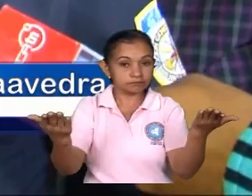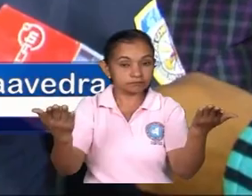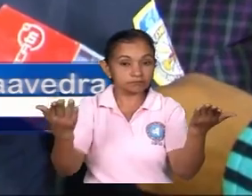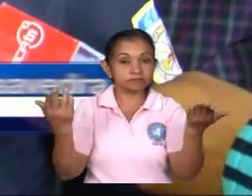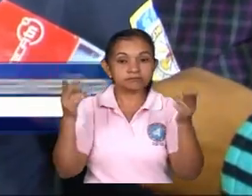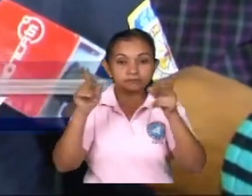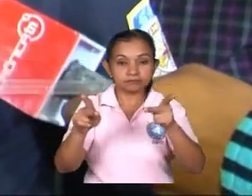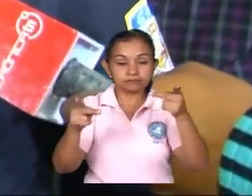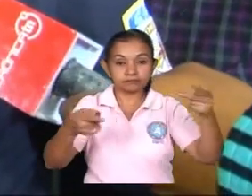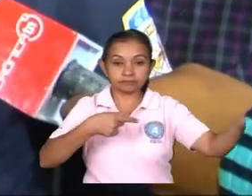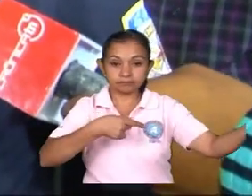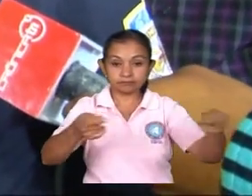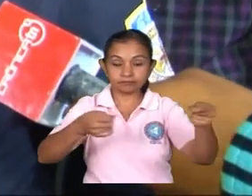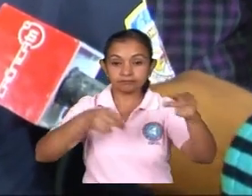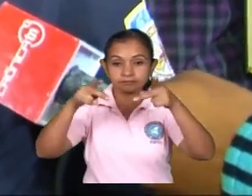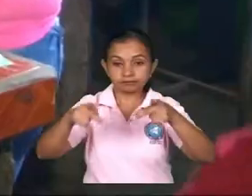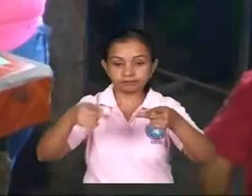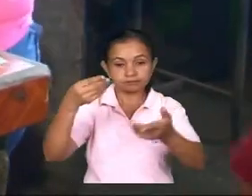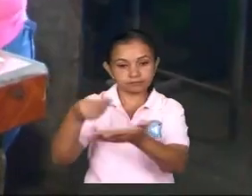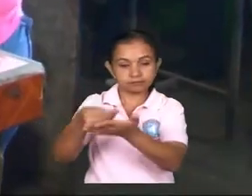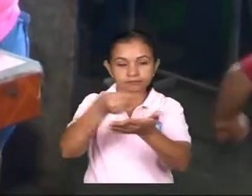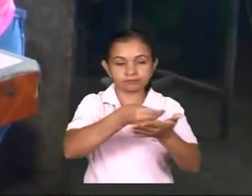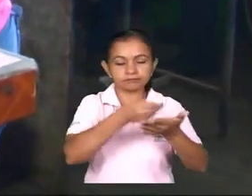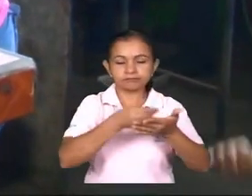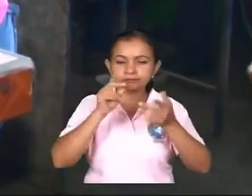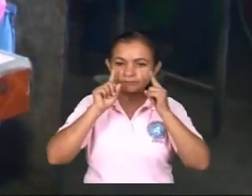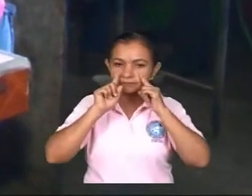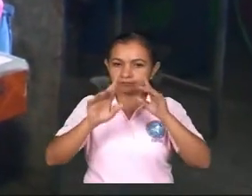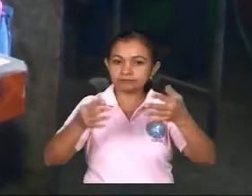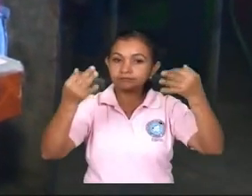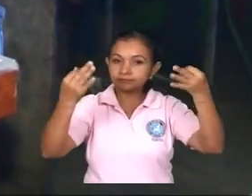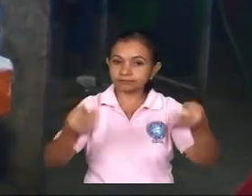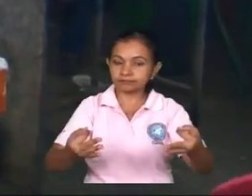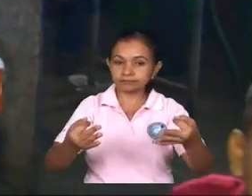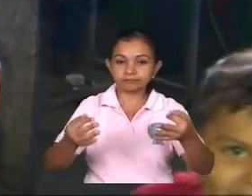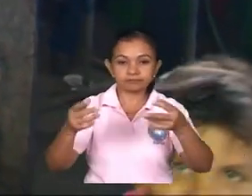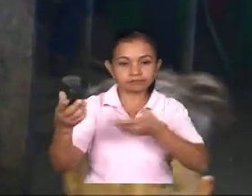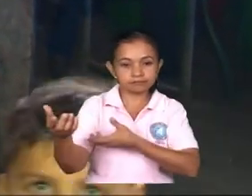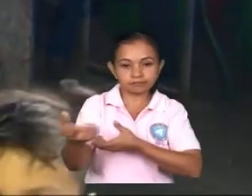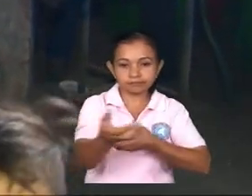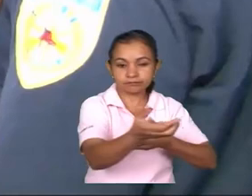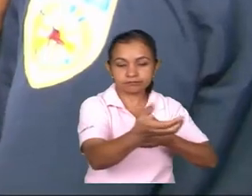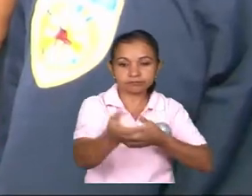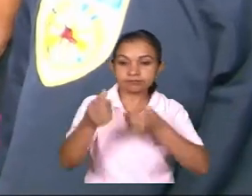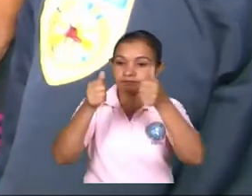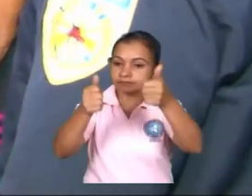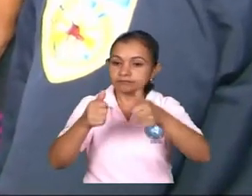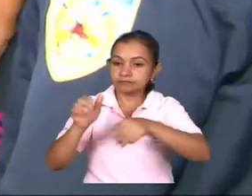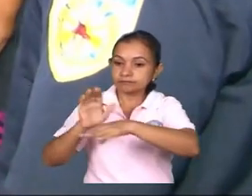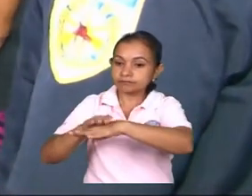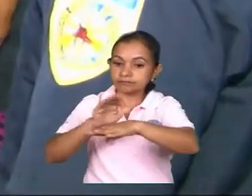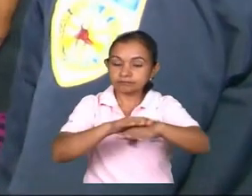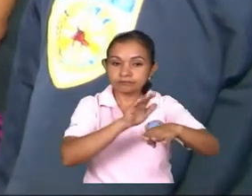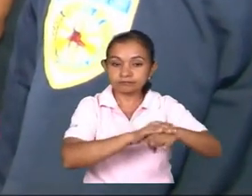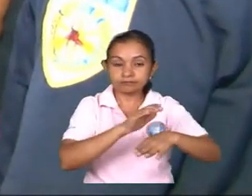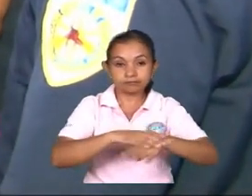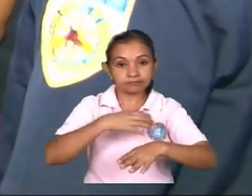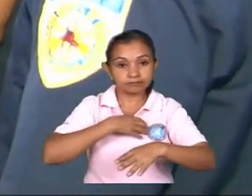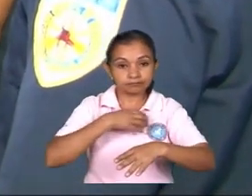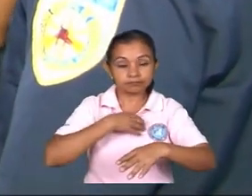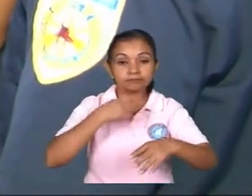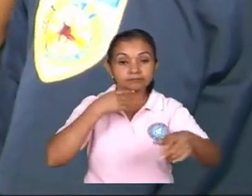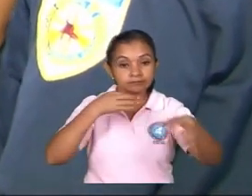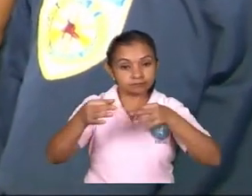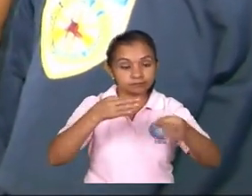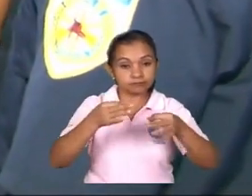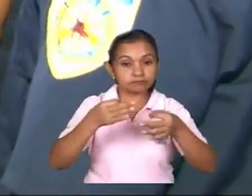los comerciantes y los visitantes se sientan seguros. A la vez, los bomberos brindaron recomendaciones a dueños de tramos, quienes